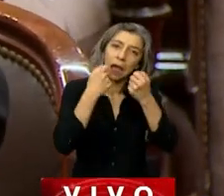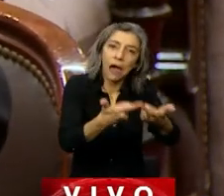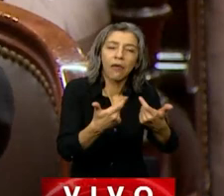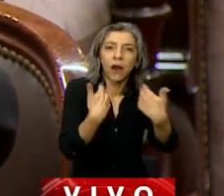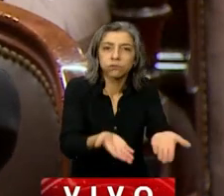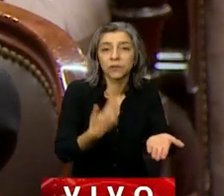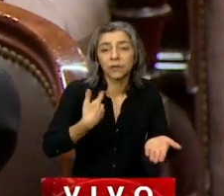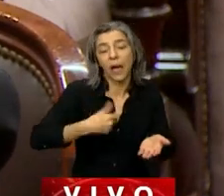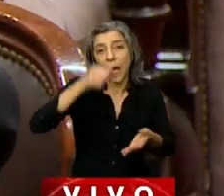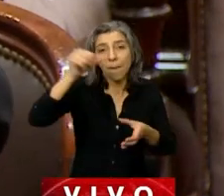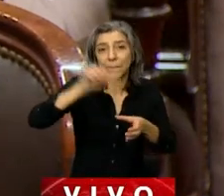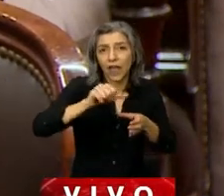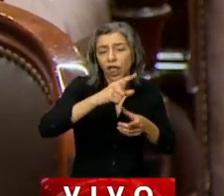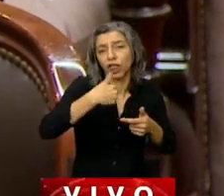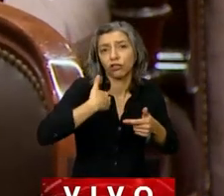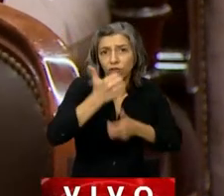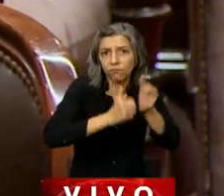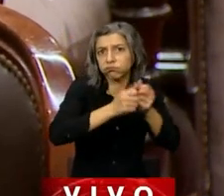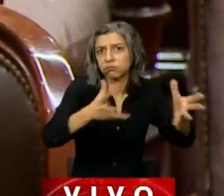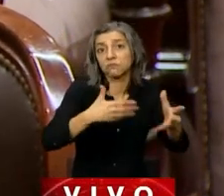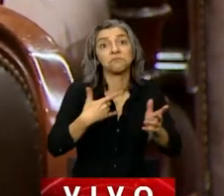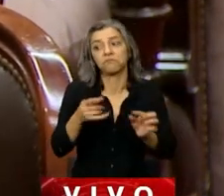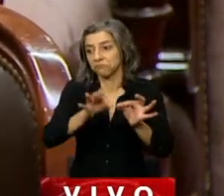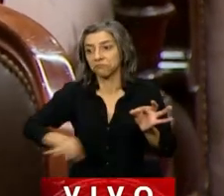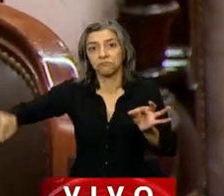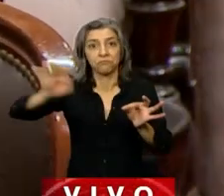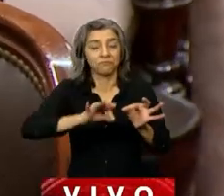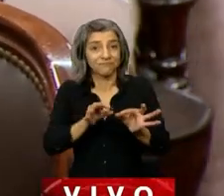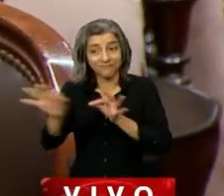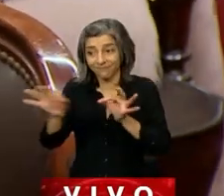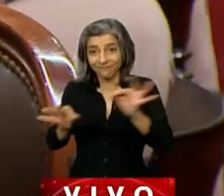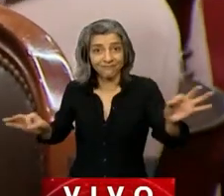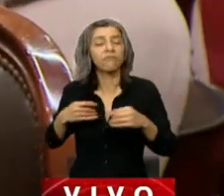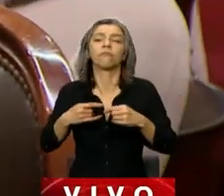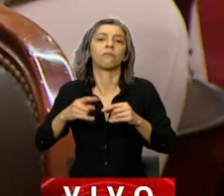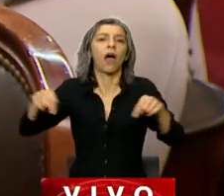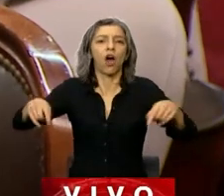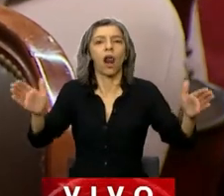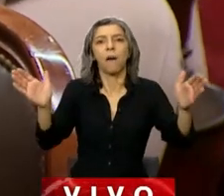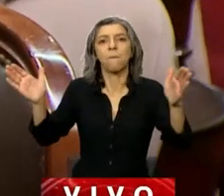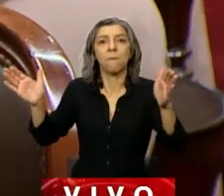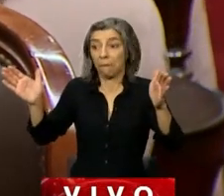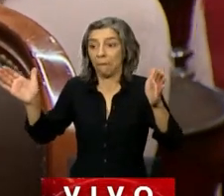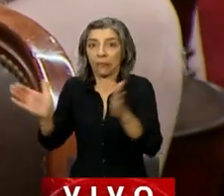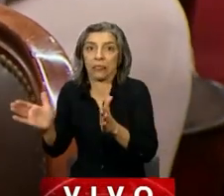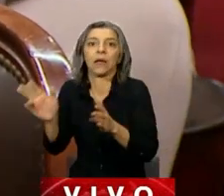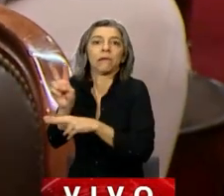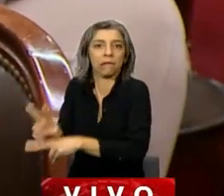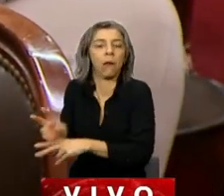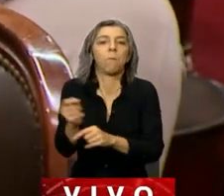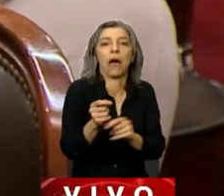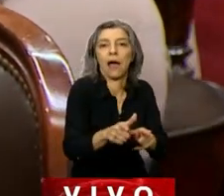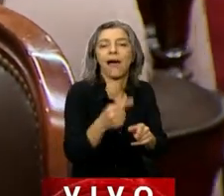área que originalmente era de 164.000 kilómetros cuadrados a una de 148.000 kilómetros cuadrados. A pedido de la Secretaría de